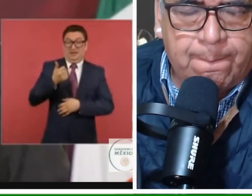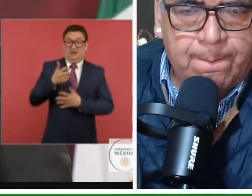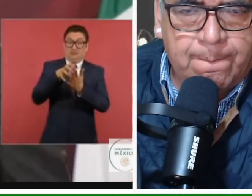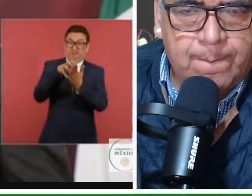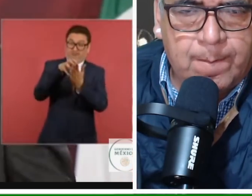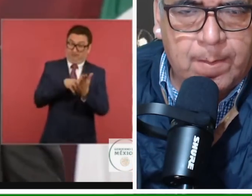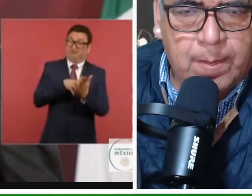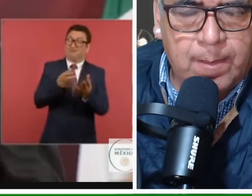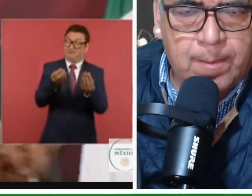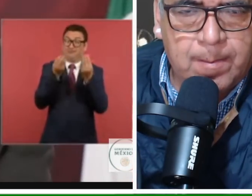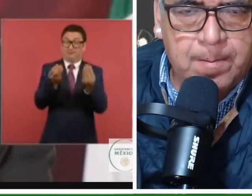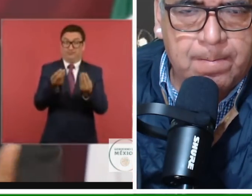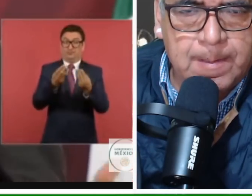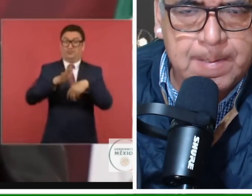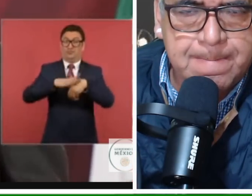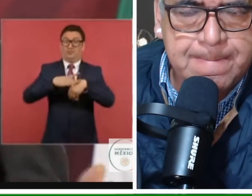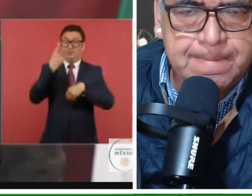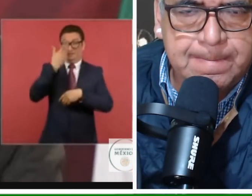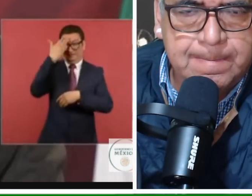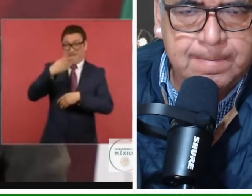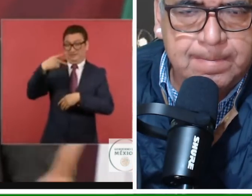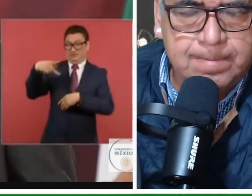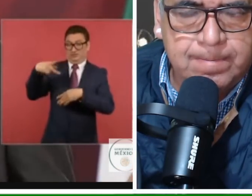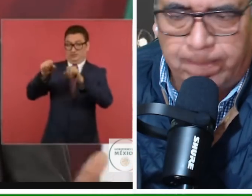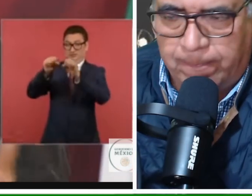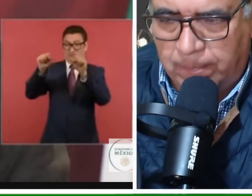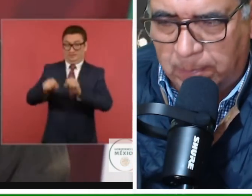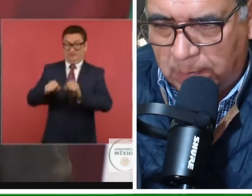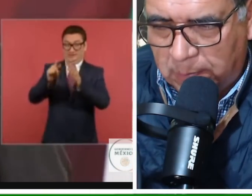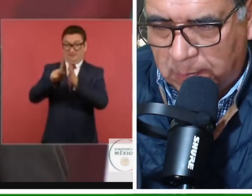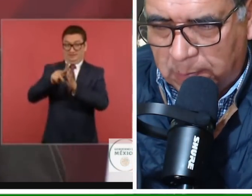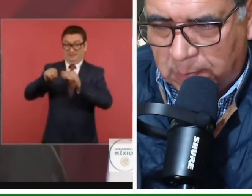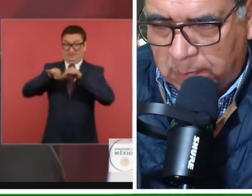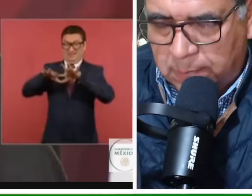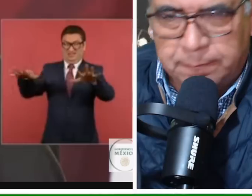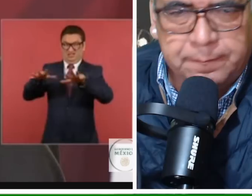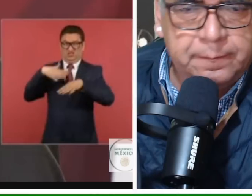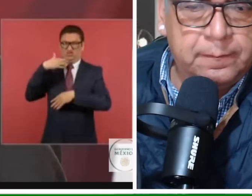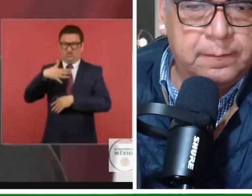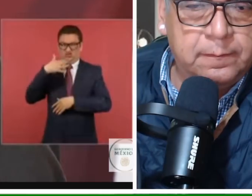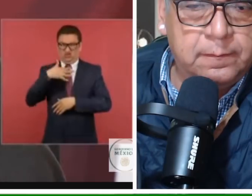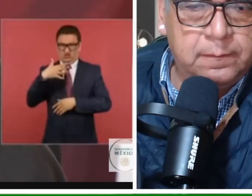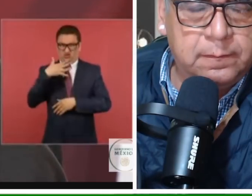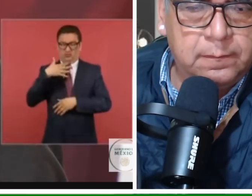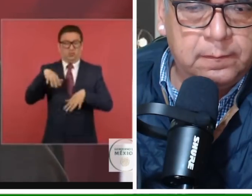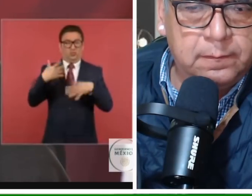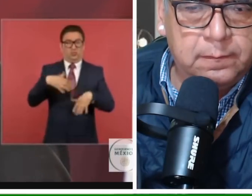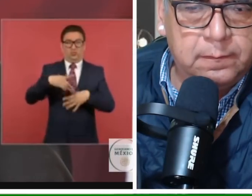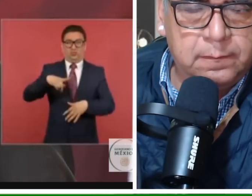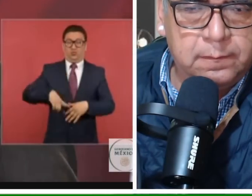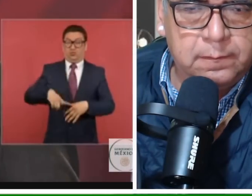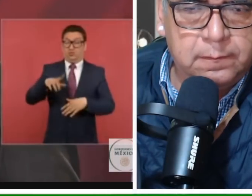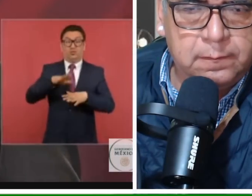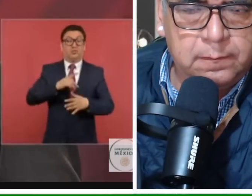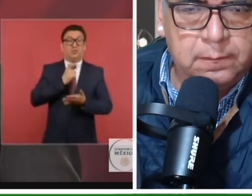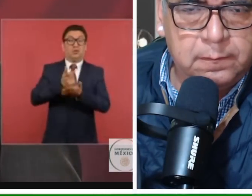porque ese sistema corrupto de control de medios le costaba mucho dinero al pueblo,